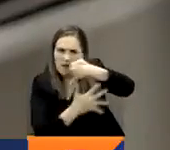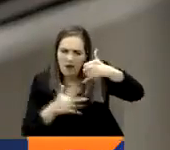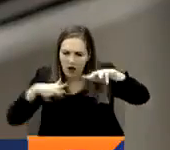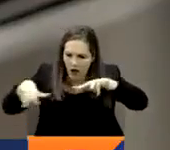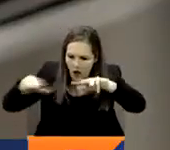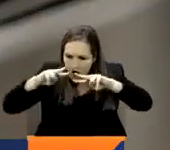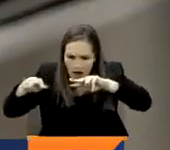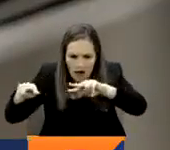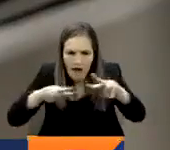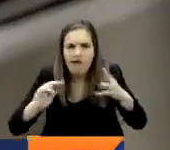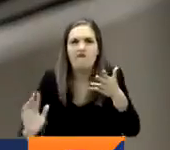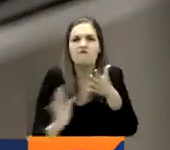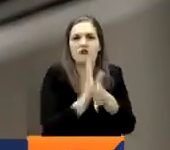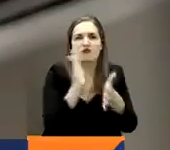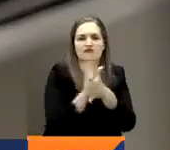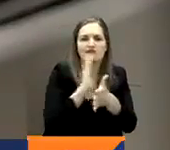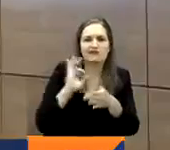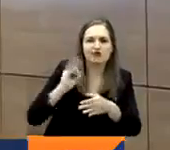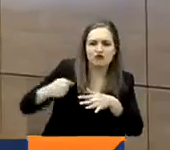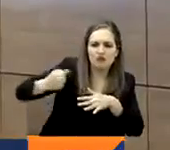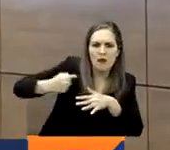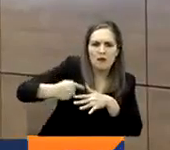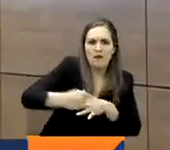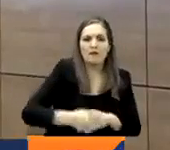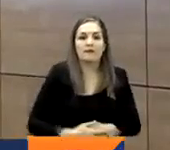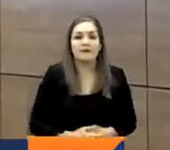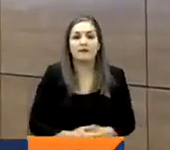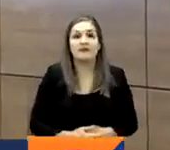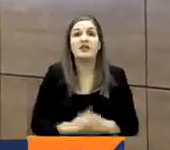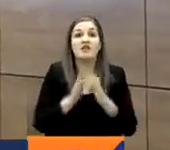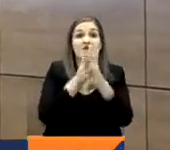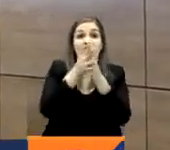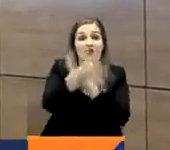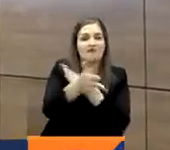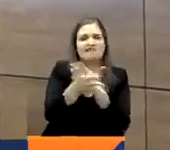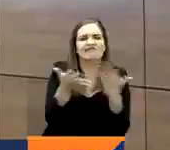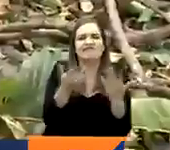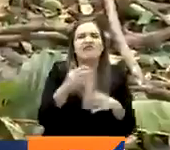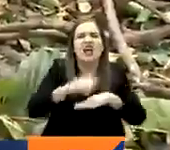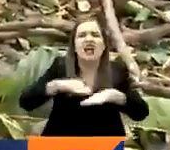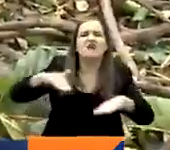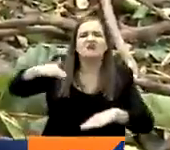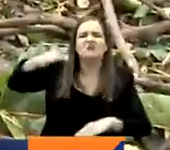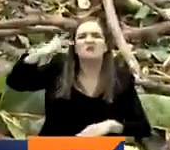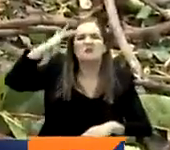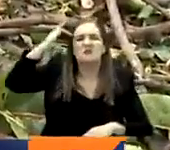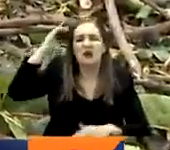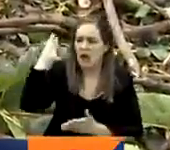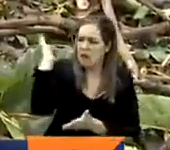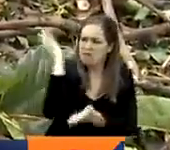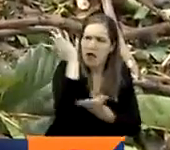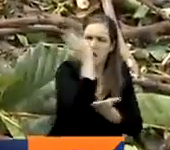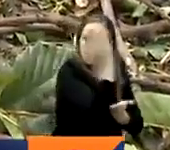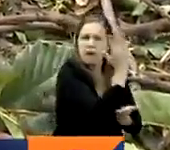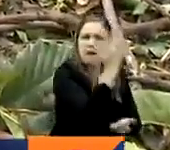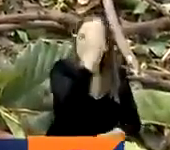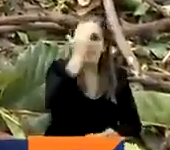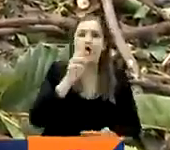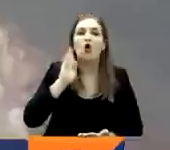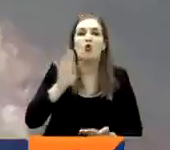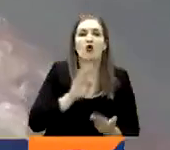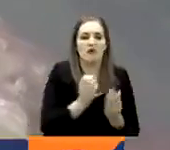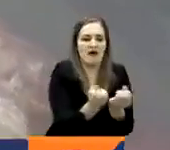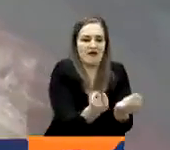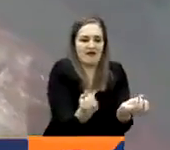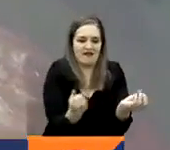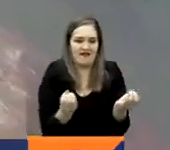que entrega permanentemente lean el informe plantea que las dos causas principales de la tala de bosque en colombia son la pradería acción